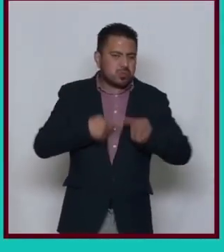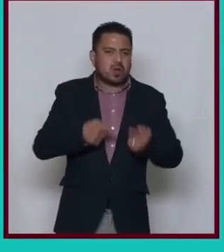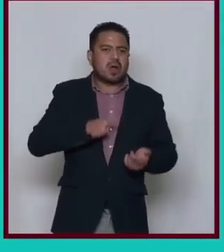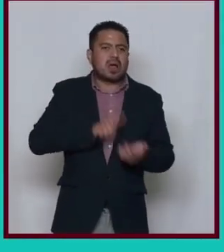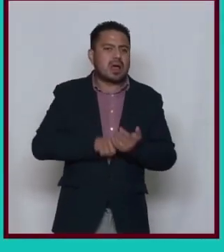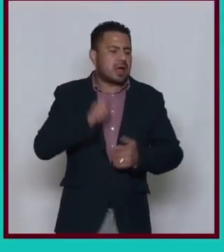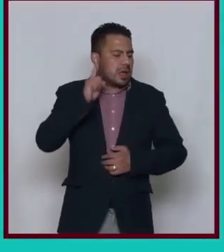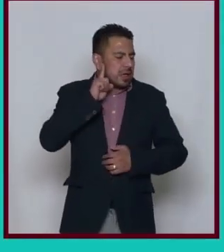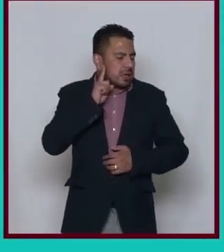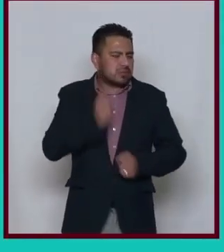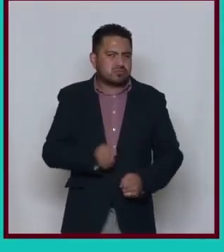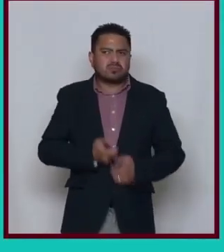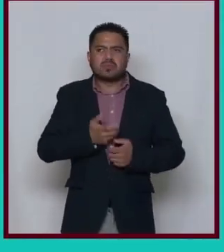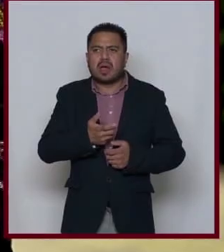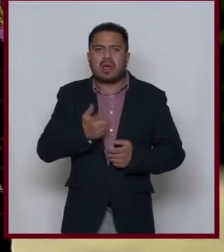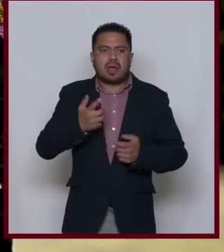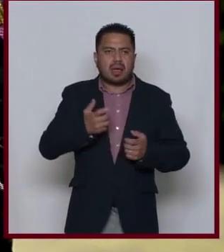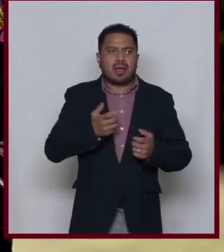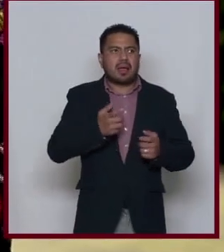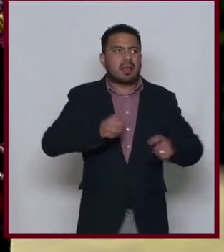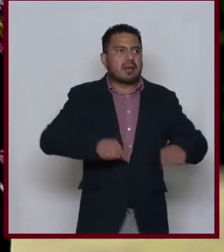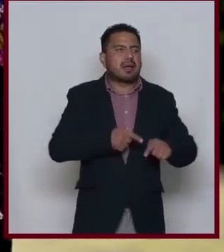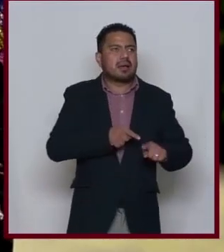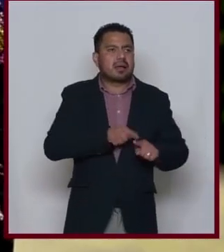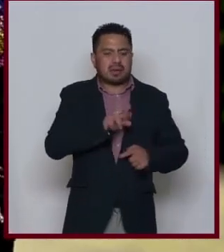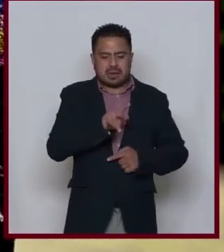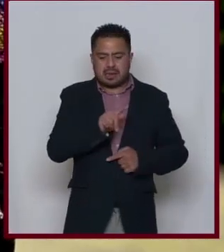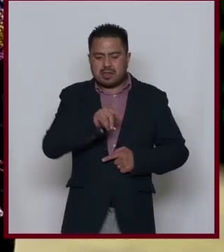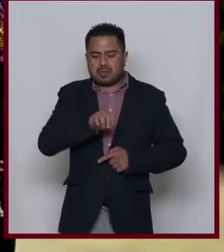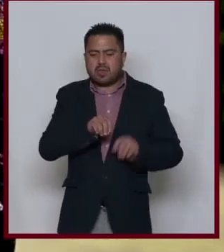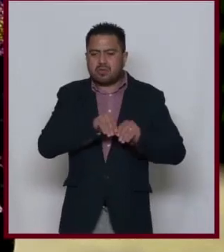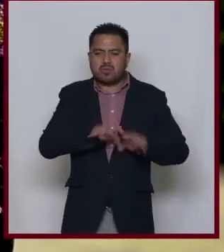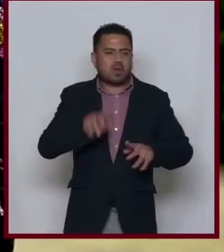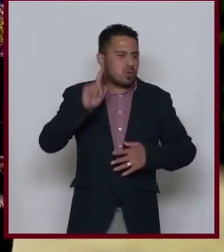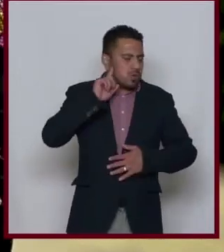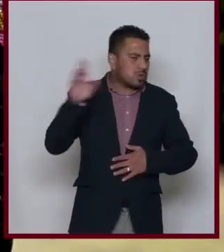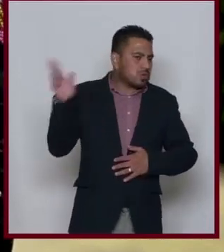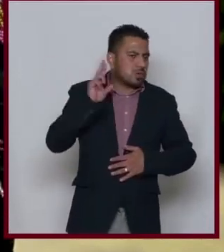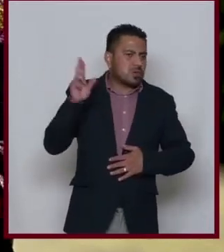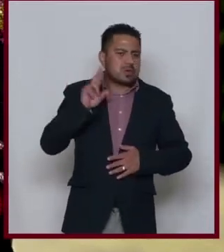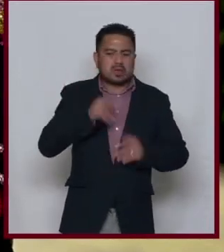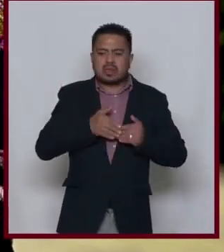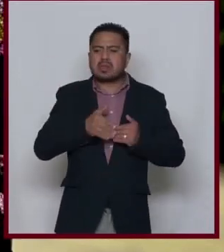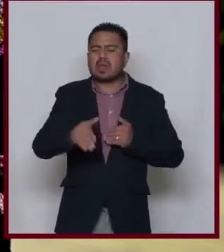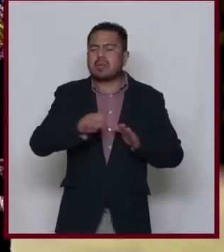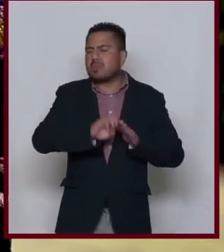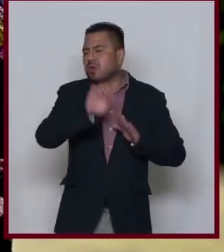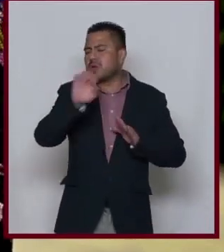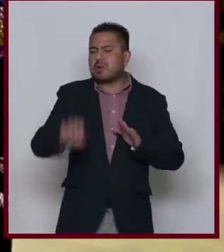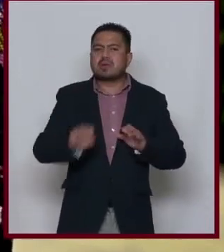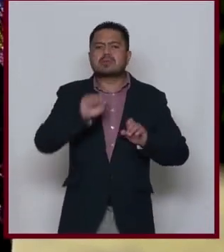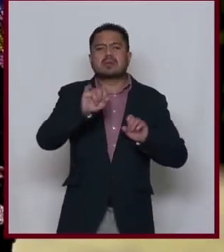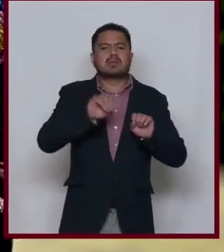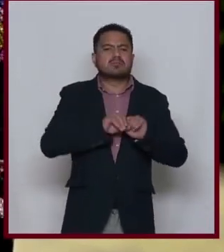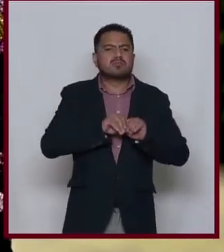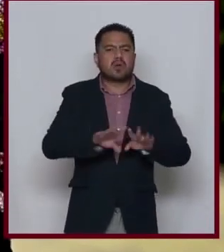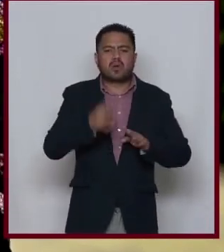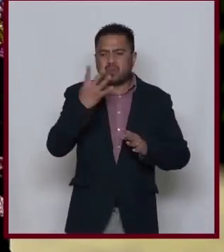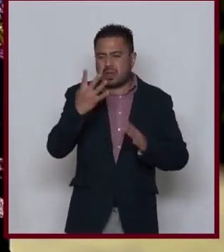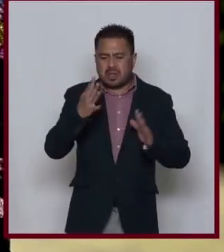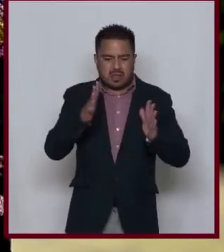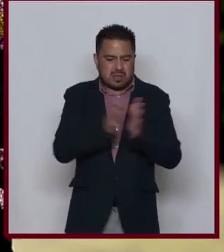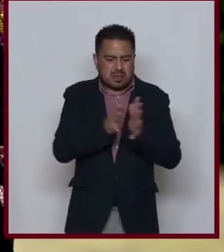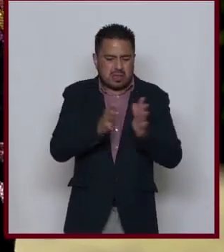ritmo, melodía y armonía. El ritmo es la distribución de sonidos en el tiempo. Por ejemplo, si repartimos 4 golpes en